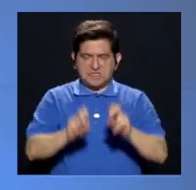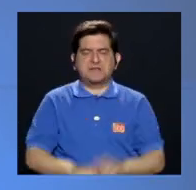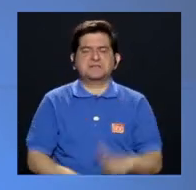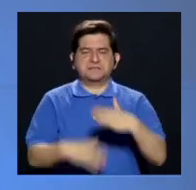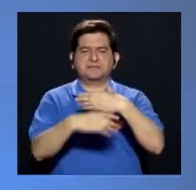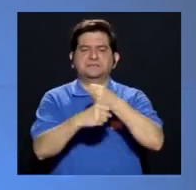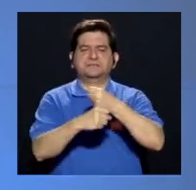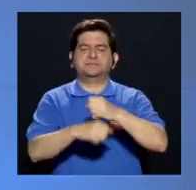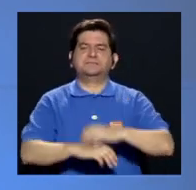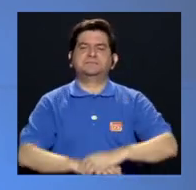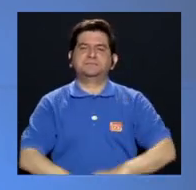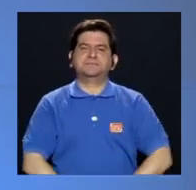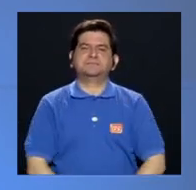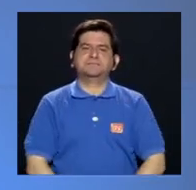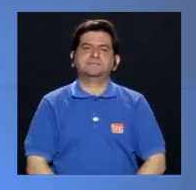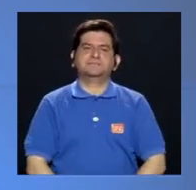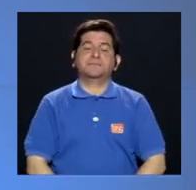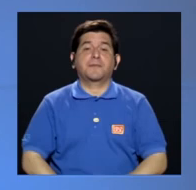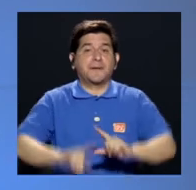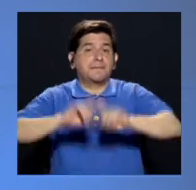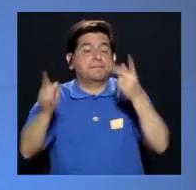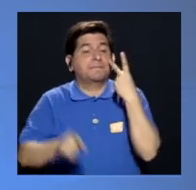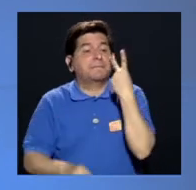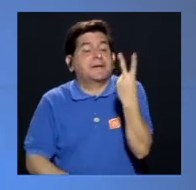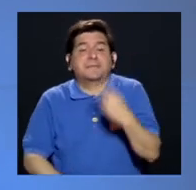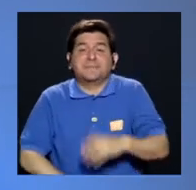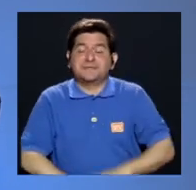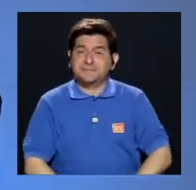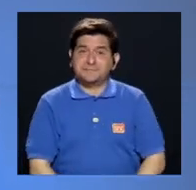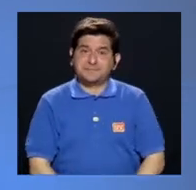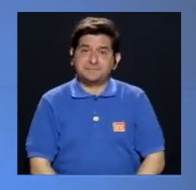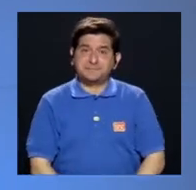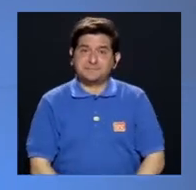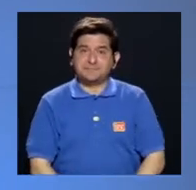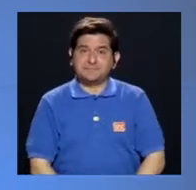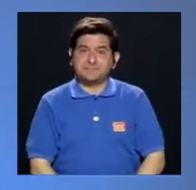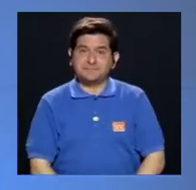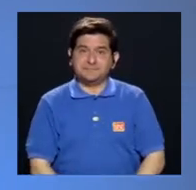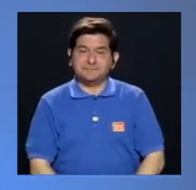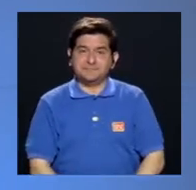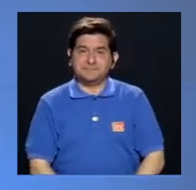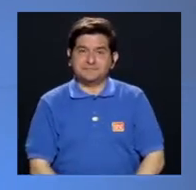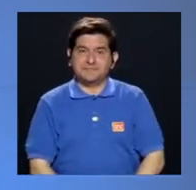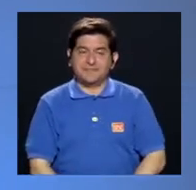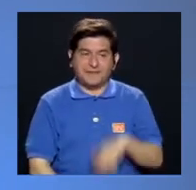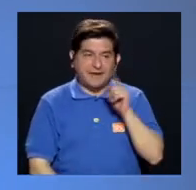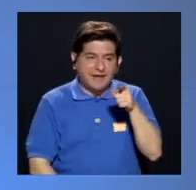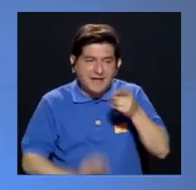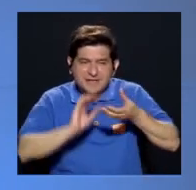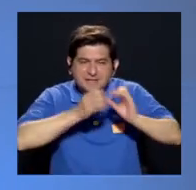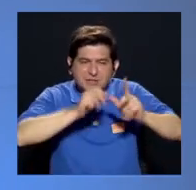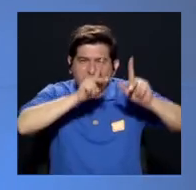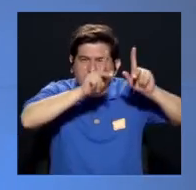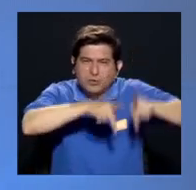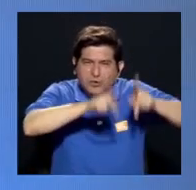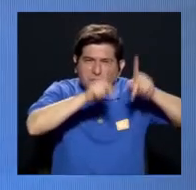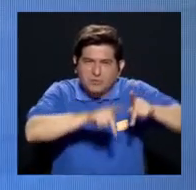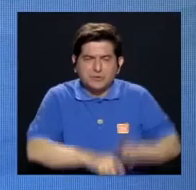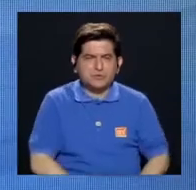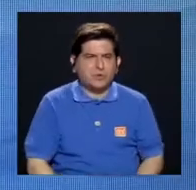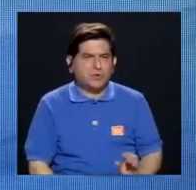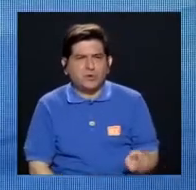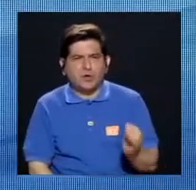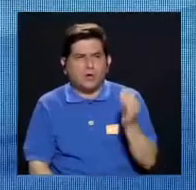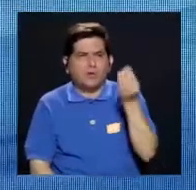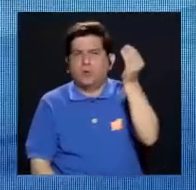aptitud académica. Pero vean ustedes que esta cantidad de personas, de